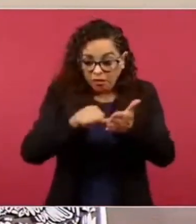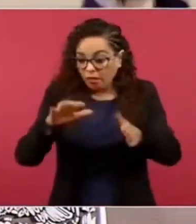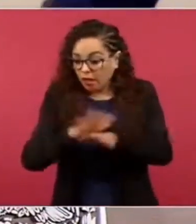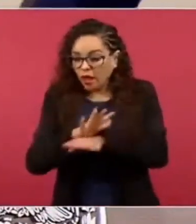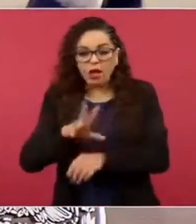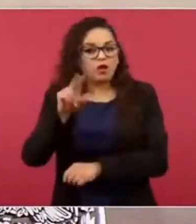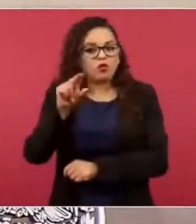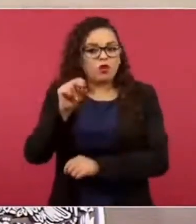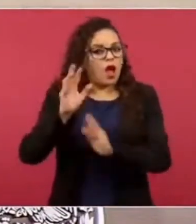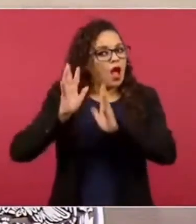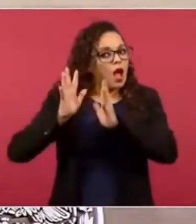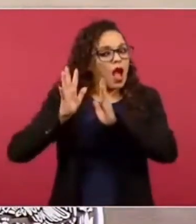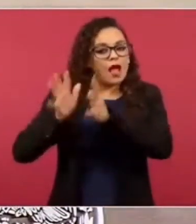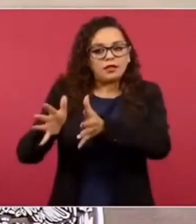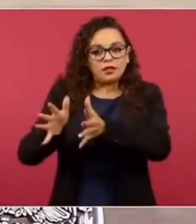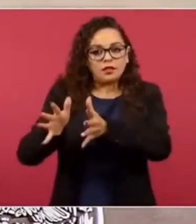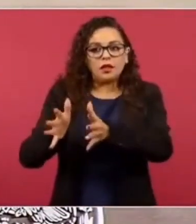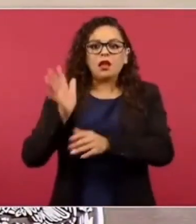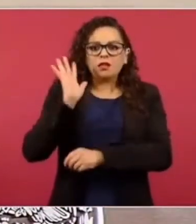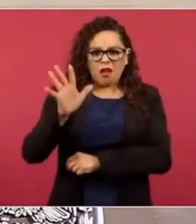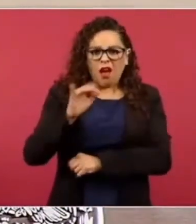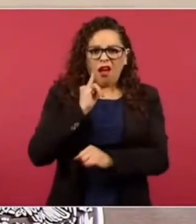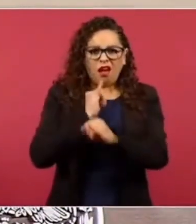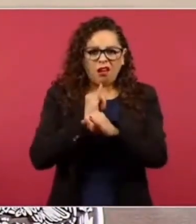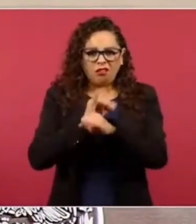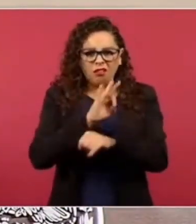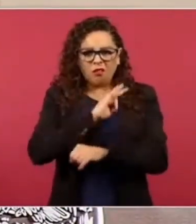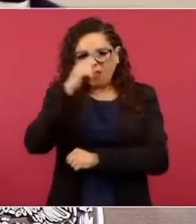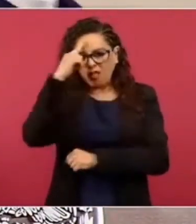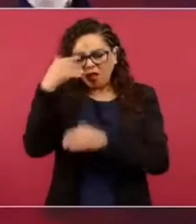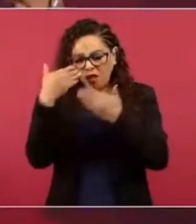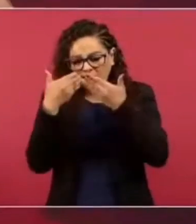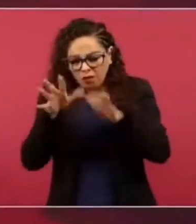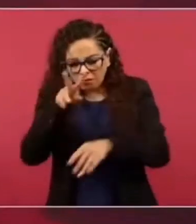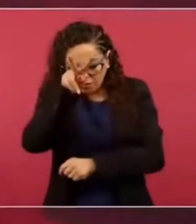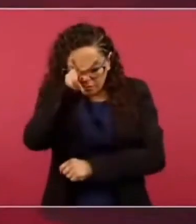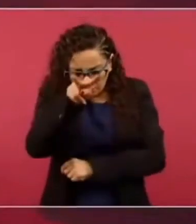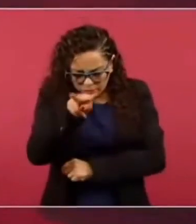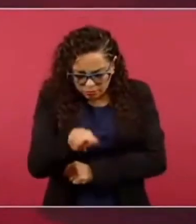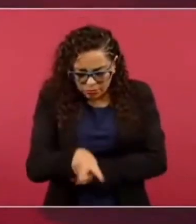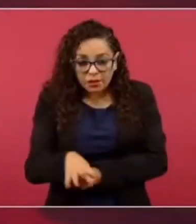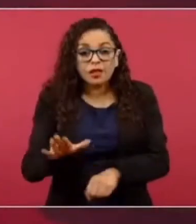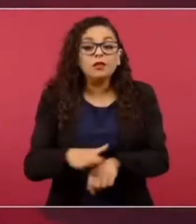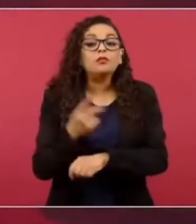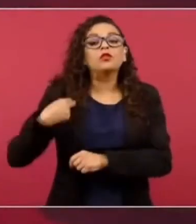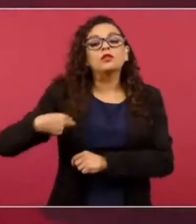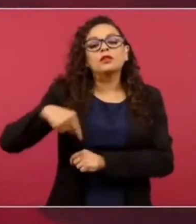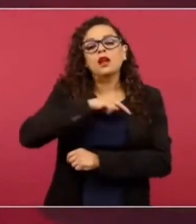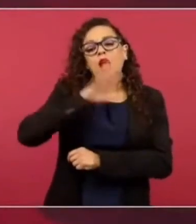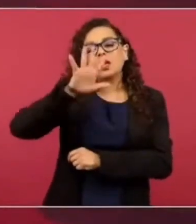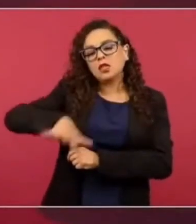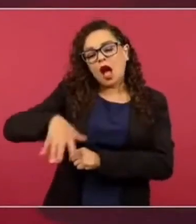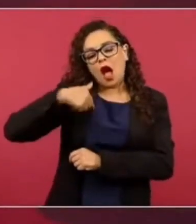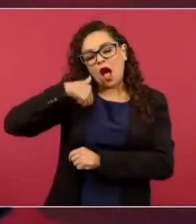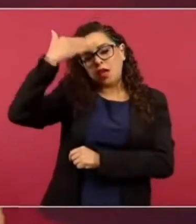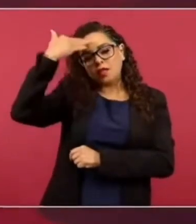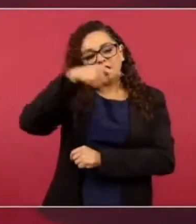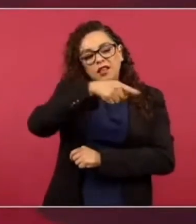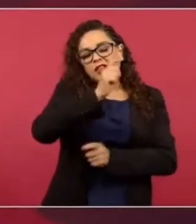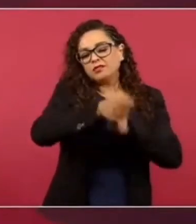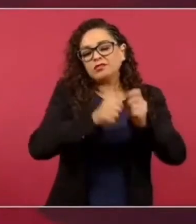para que todo el mundo lo pueda ver. Porque ya imaginábamos eso. Me acuerdo que un